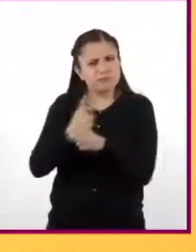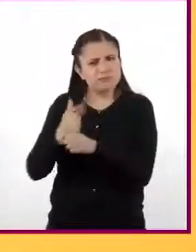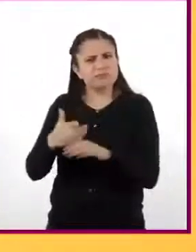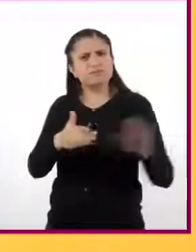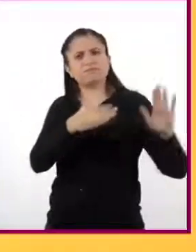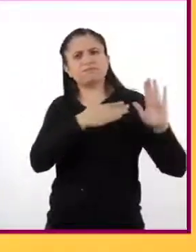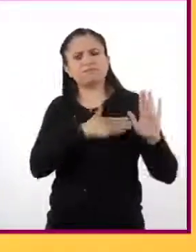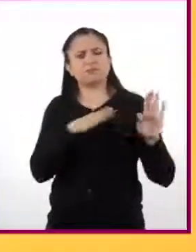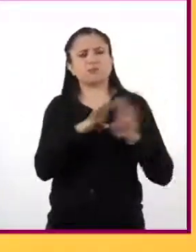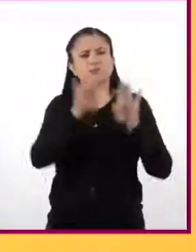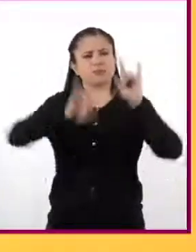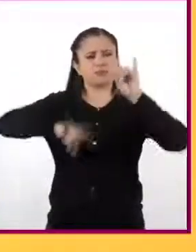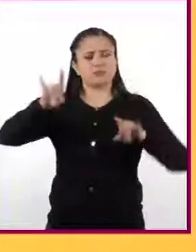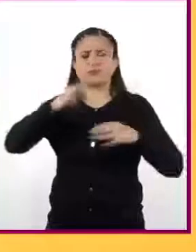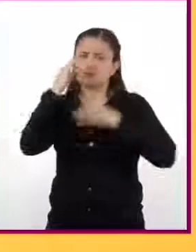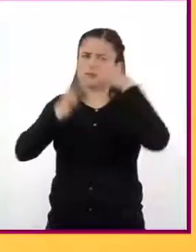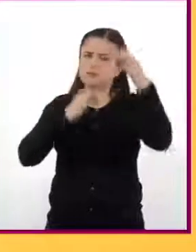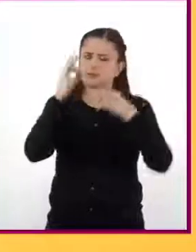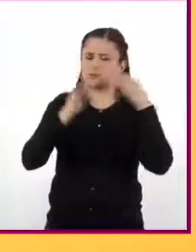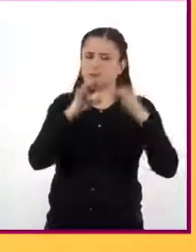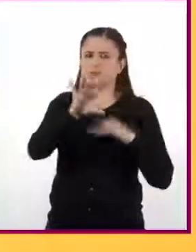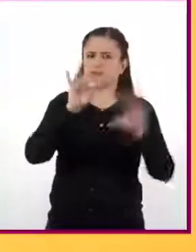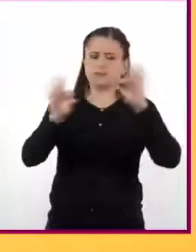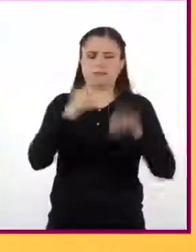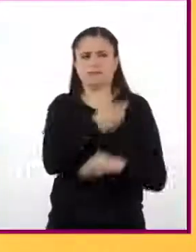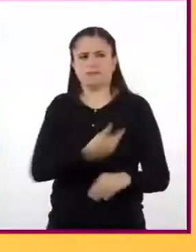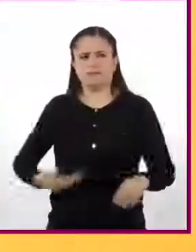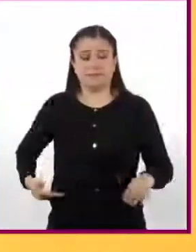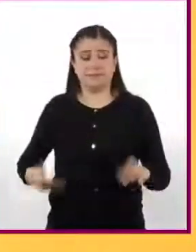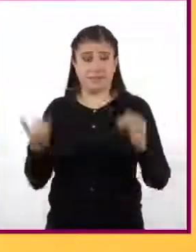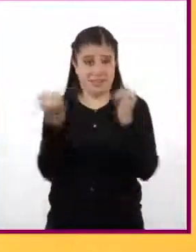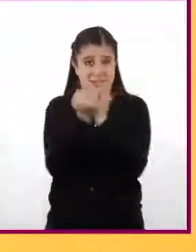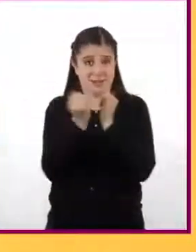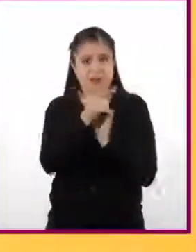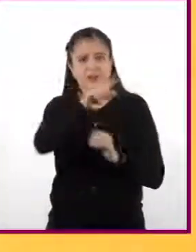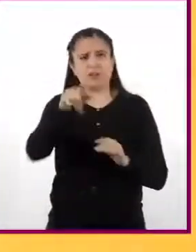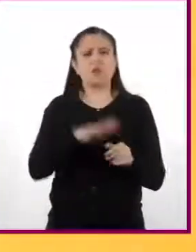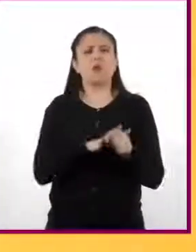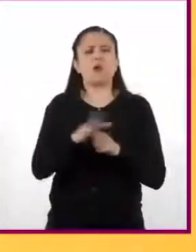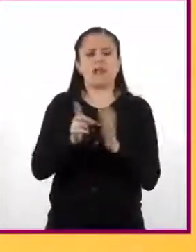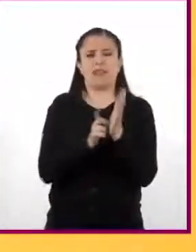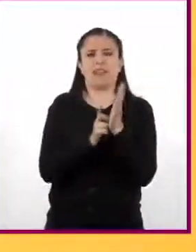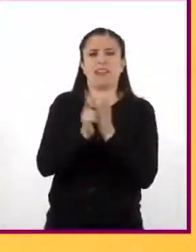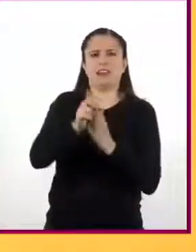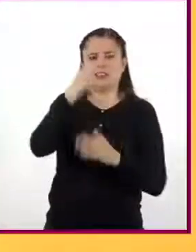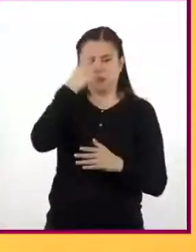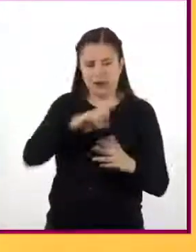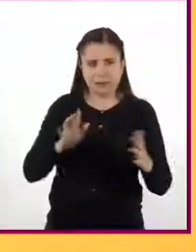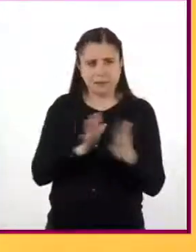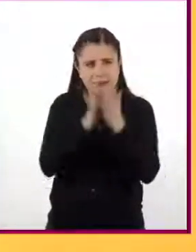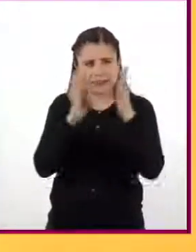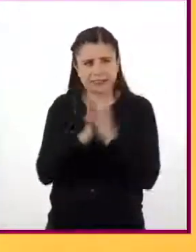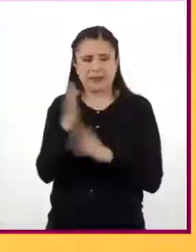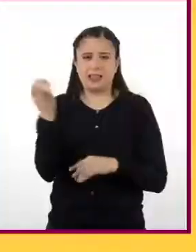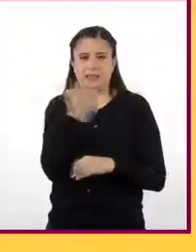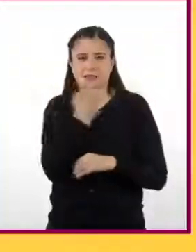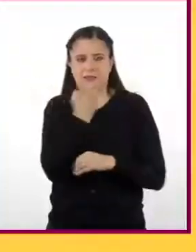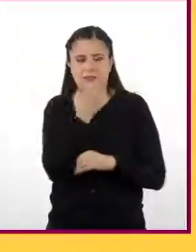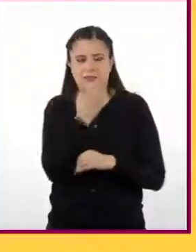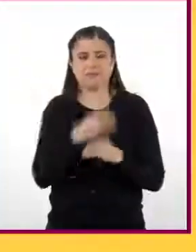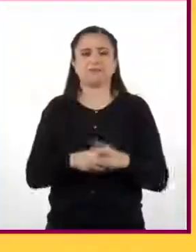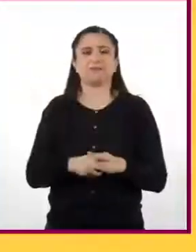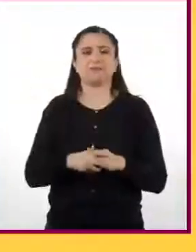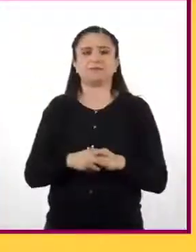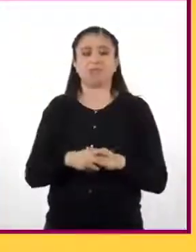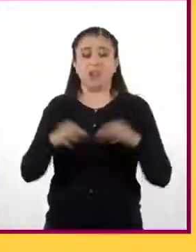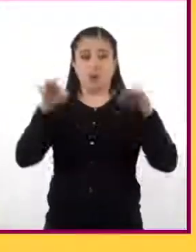de campaña de sus representantes electos y también cuáles son sus derechos para participar en la escuela. En